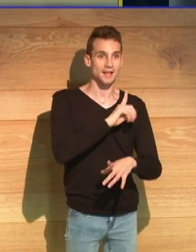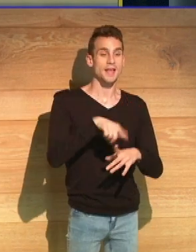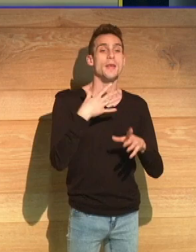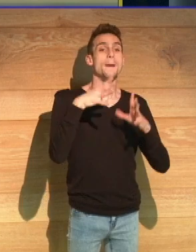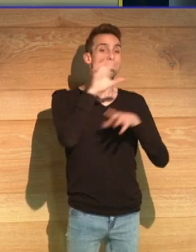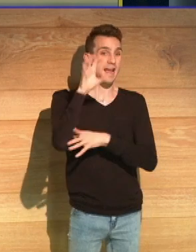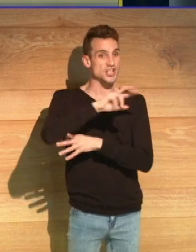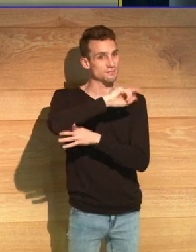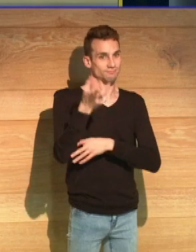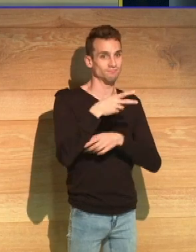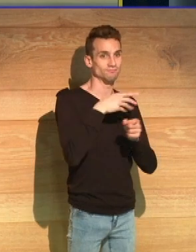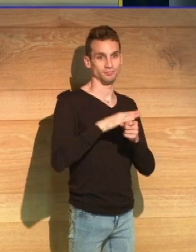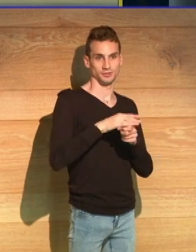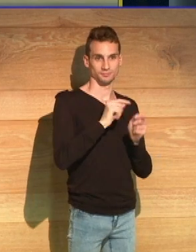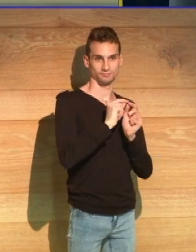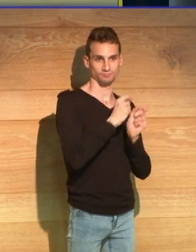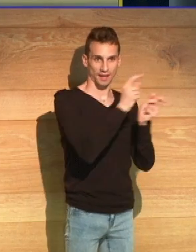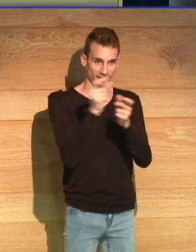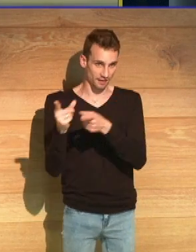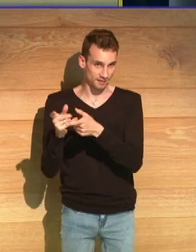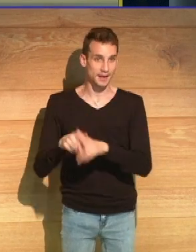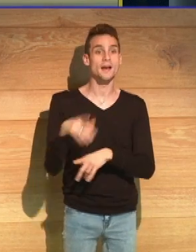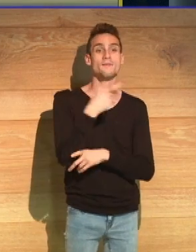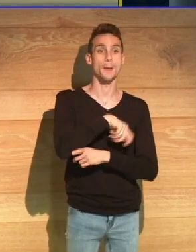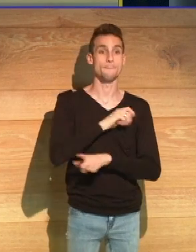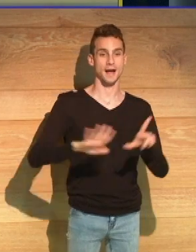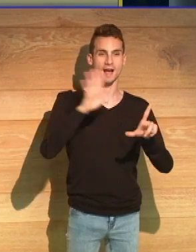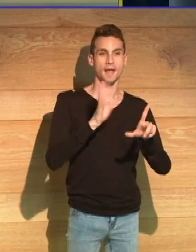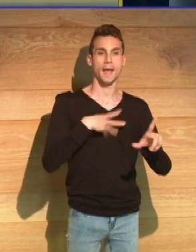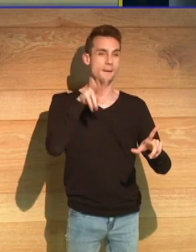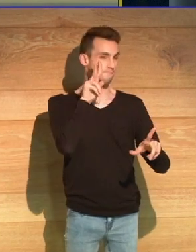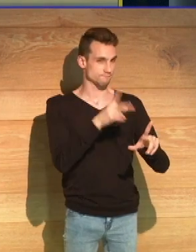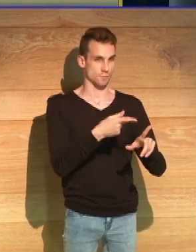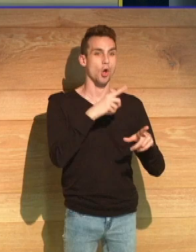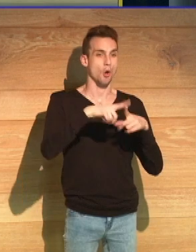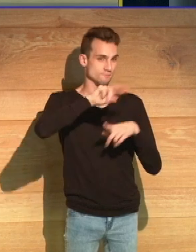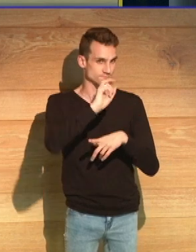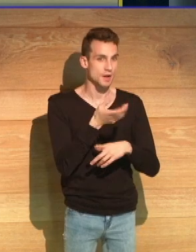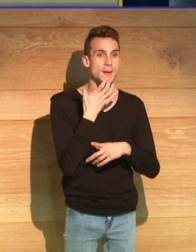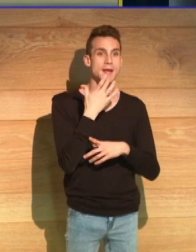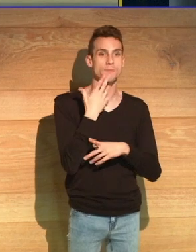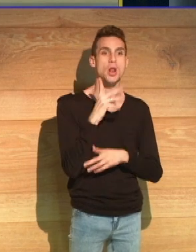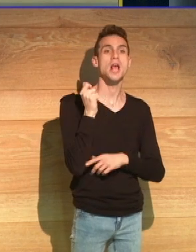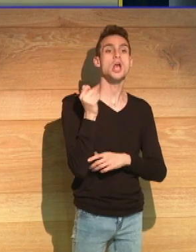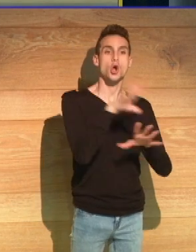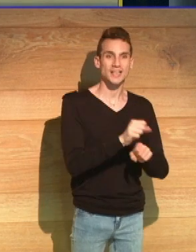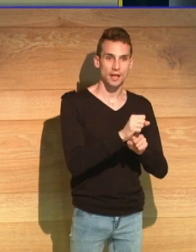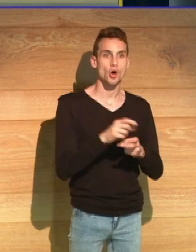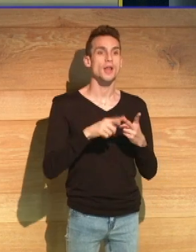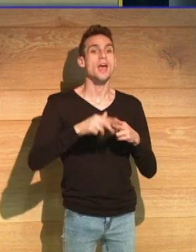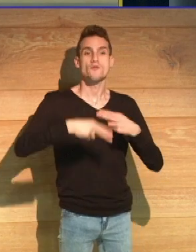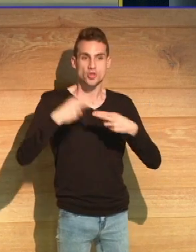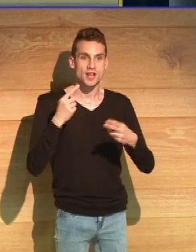diversos países. En España hemos podido ver varios de sus montajes, como El Conquistador, 17 fronteras o recientemente